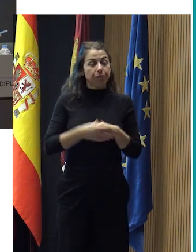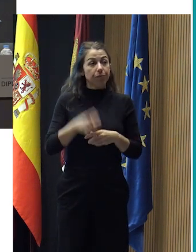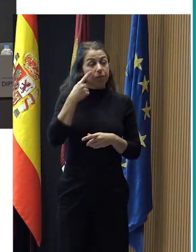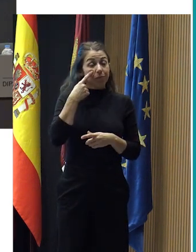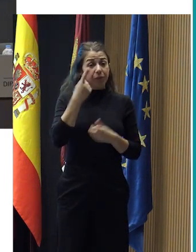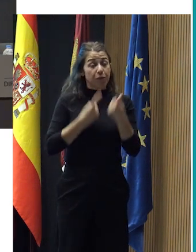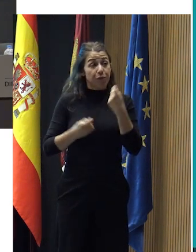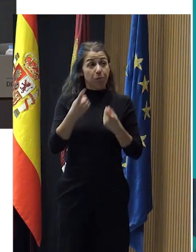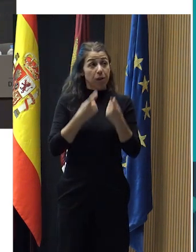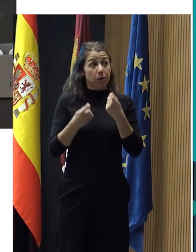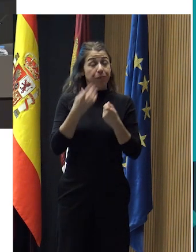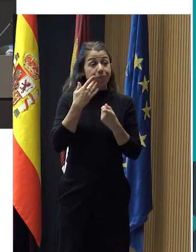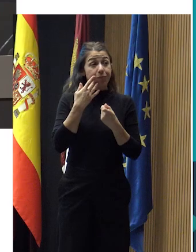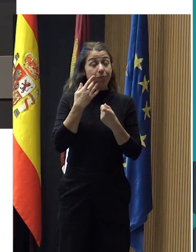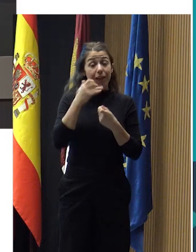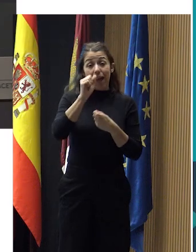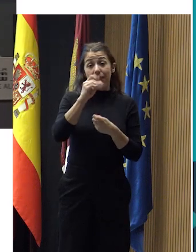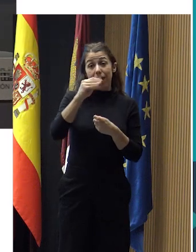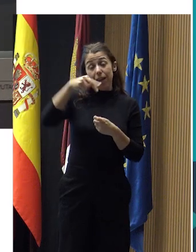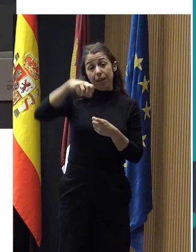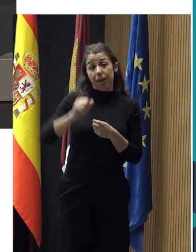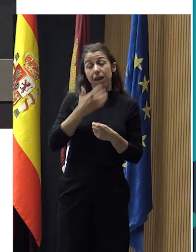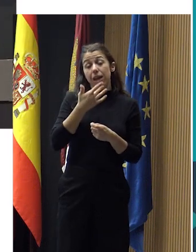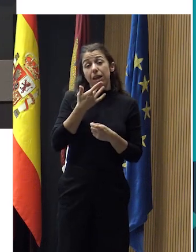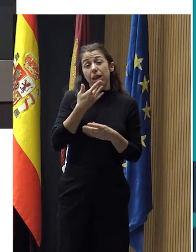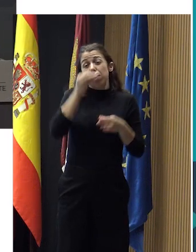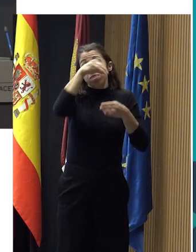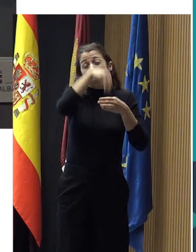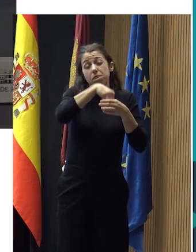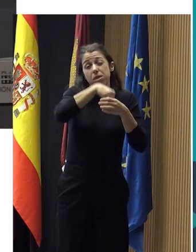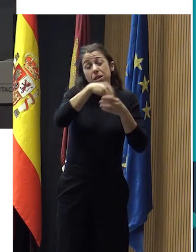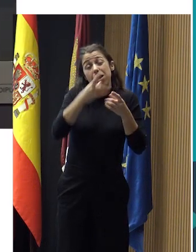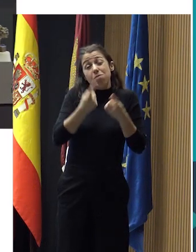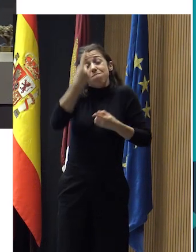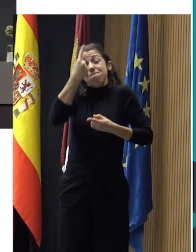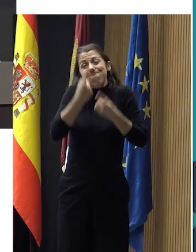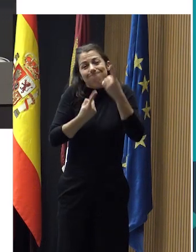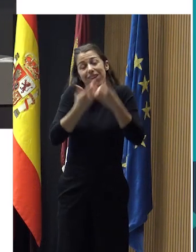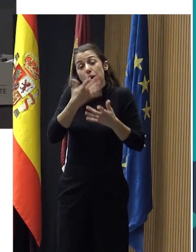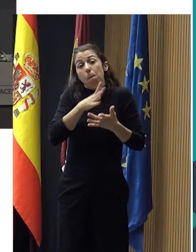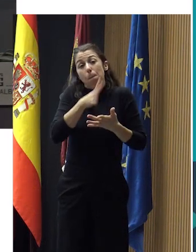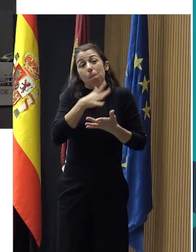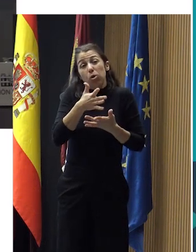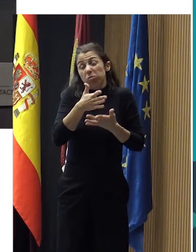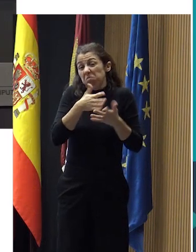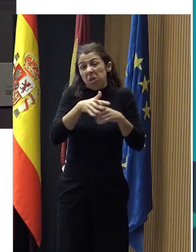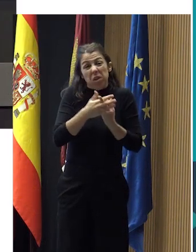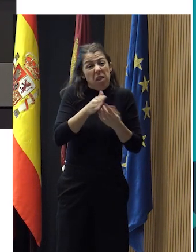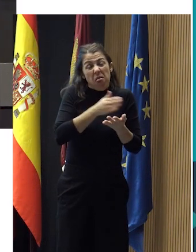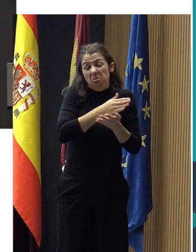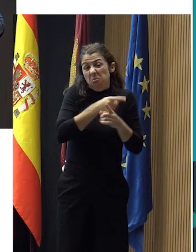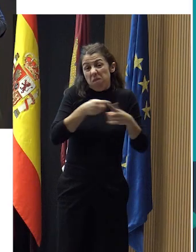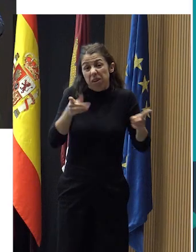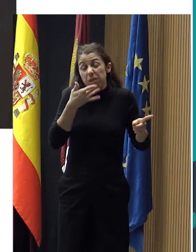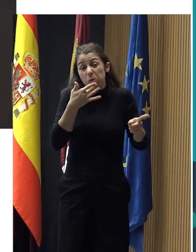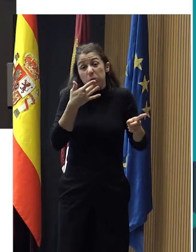Esta información genética se cuenta, como he dicho, en nuestra secuencia de ADN y a veces, pues por motivos diversos, esta